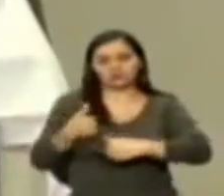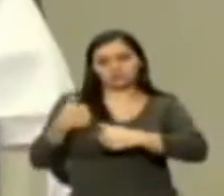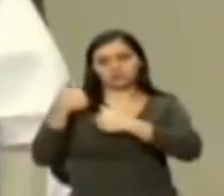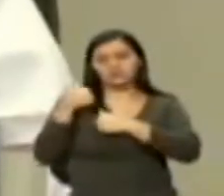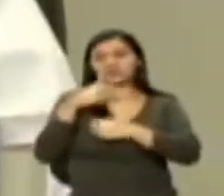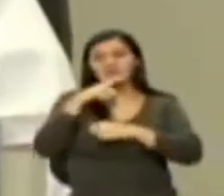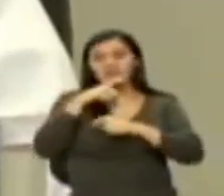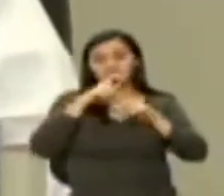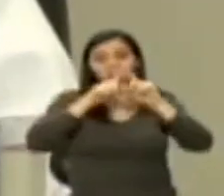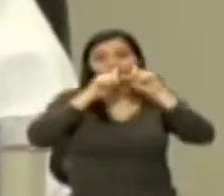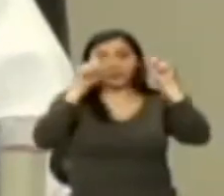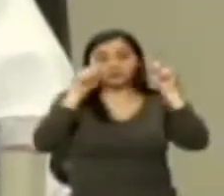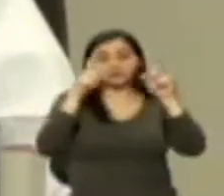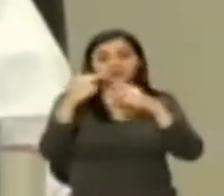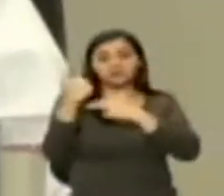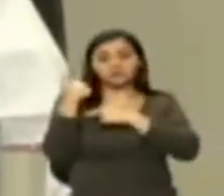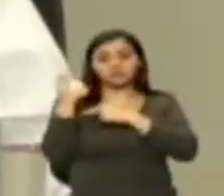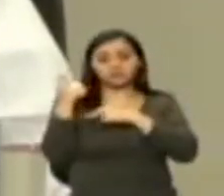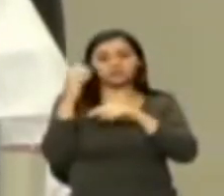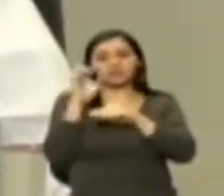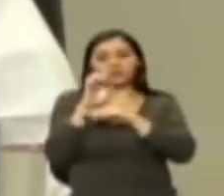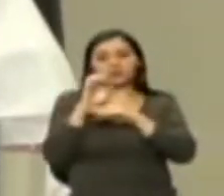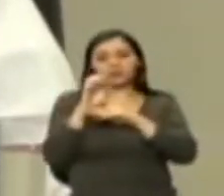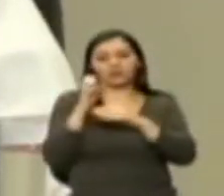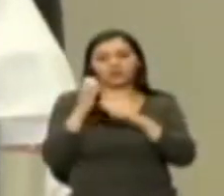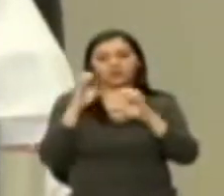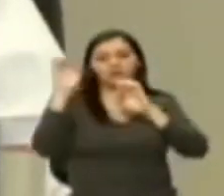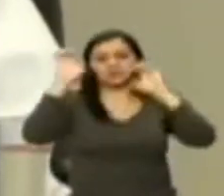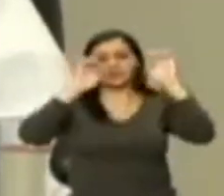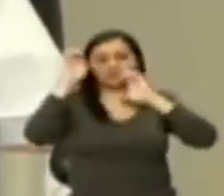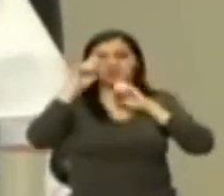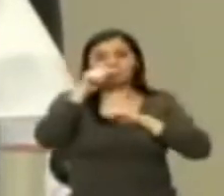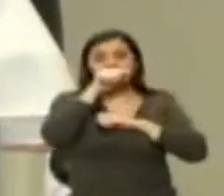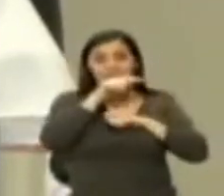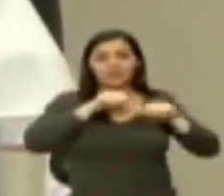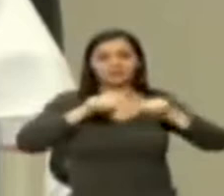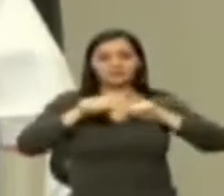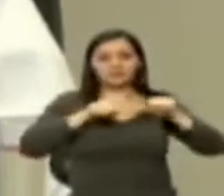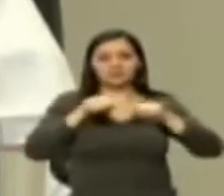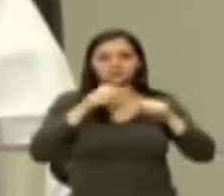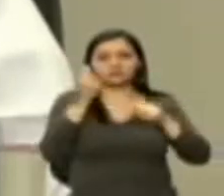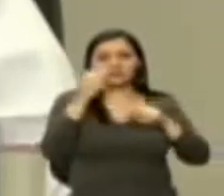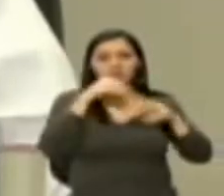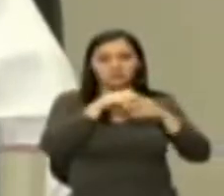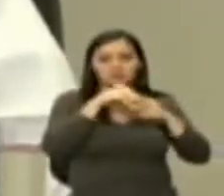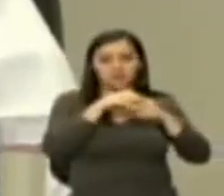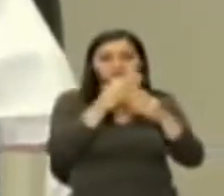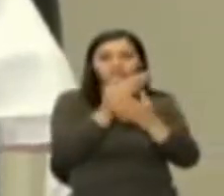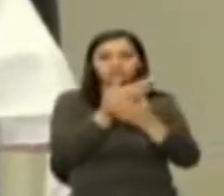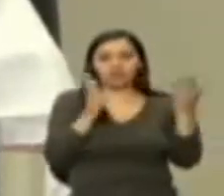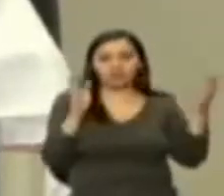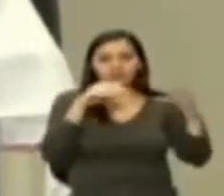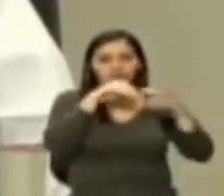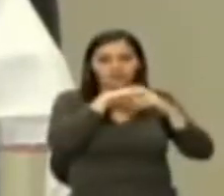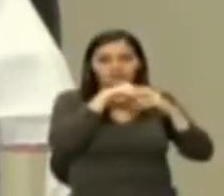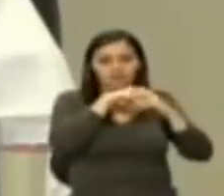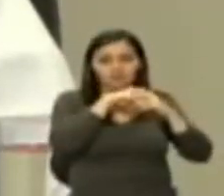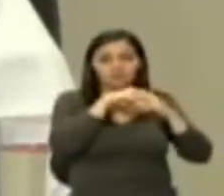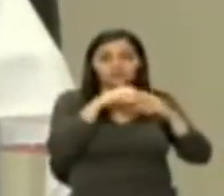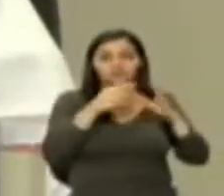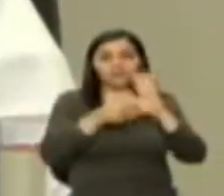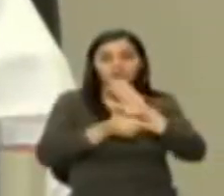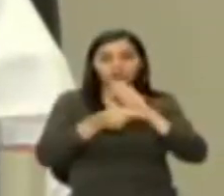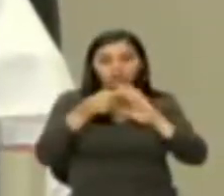Ecuador Estratégico, que es el que administra los excedentes petroleros y las regalías mineras. Morona todavía no tiene explotación minera, Zamora